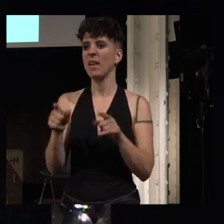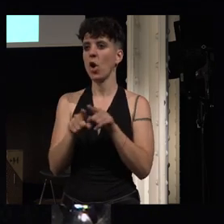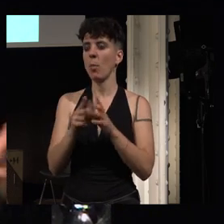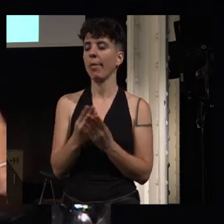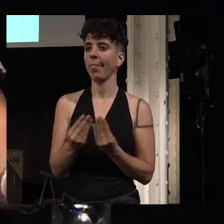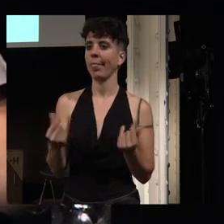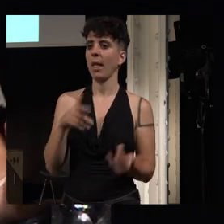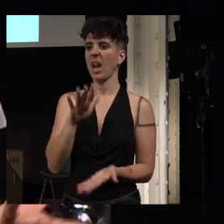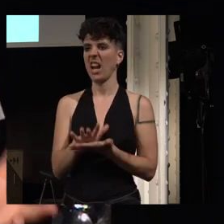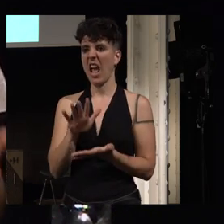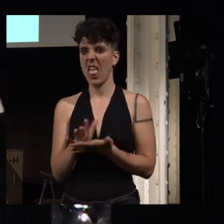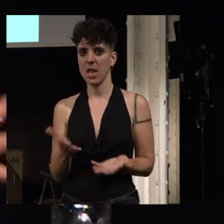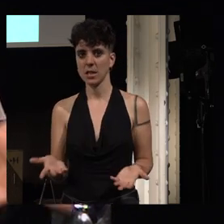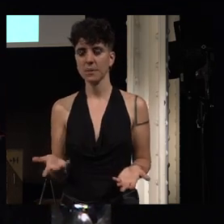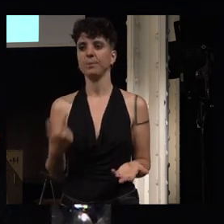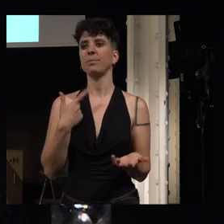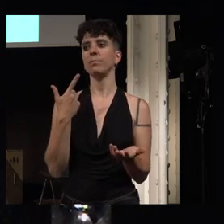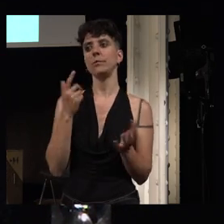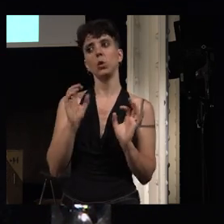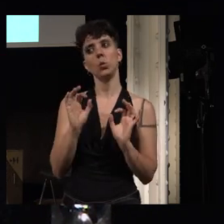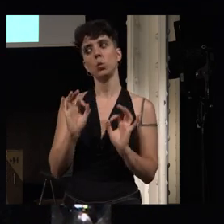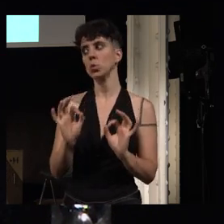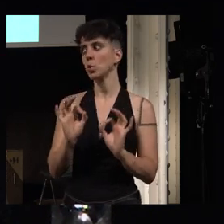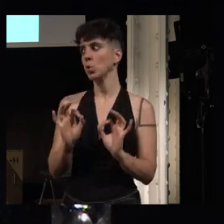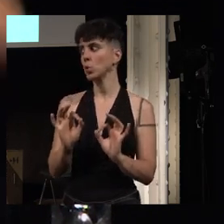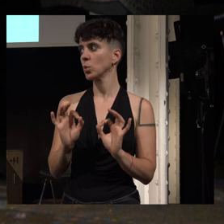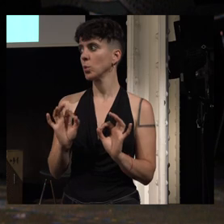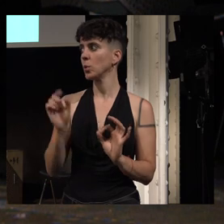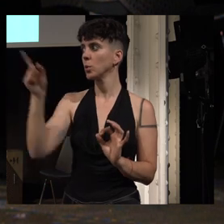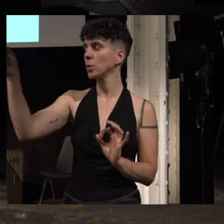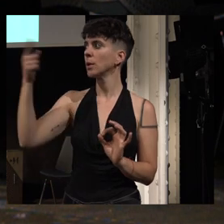me parece que hay cosas que, justo, ¿no?